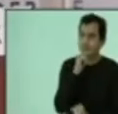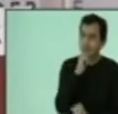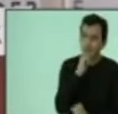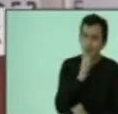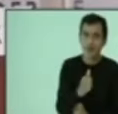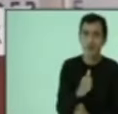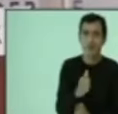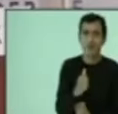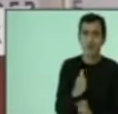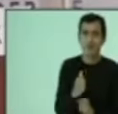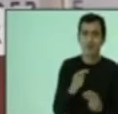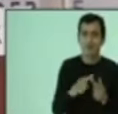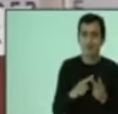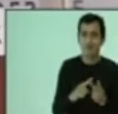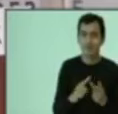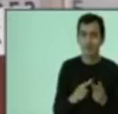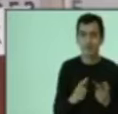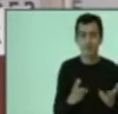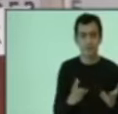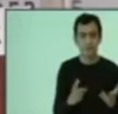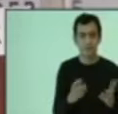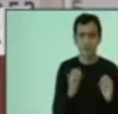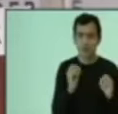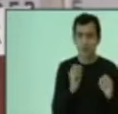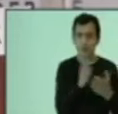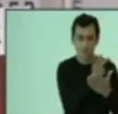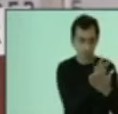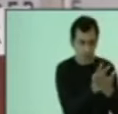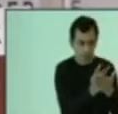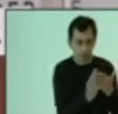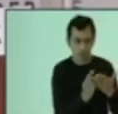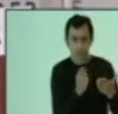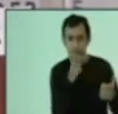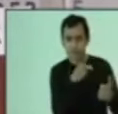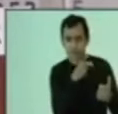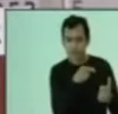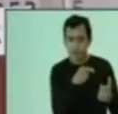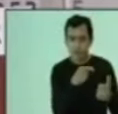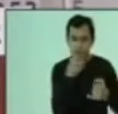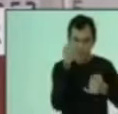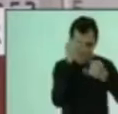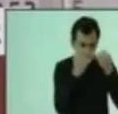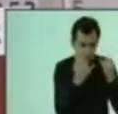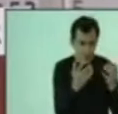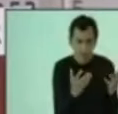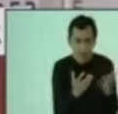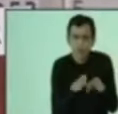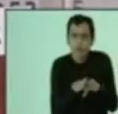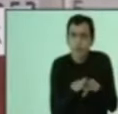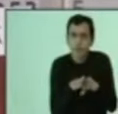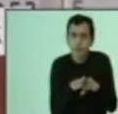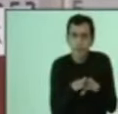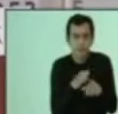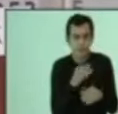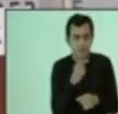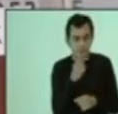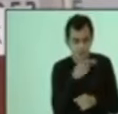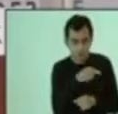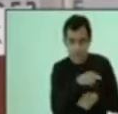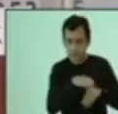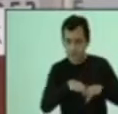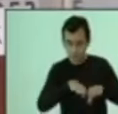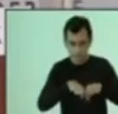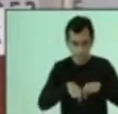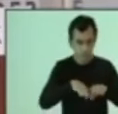orientación para fuentes de financiamiento o programas donde puedan hacer crecer esas ideas. Vamos a trabajar sobre